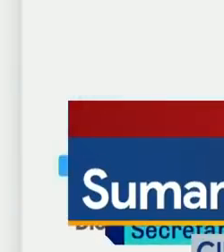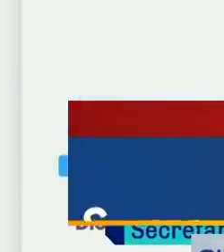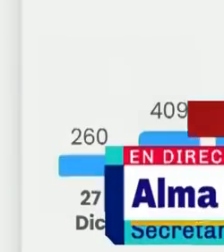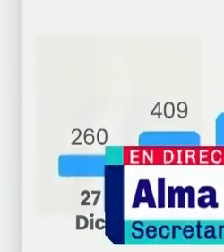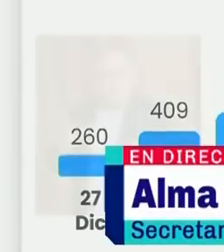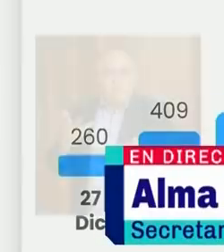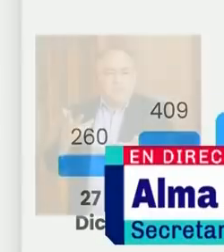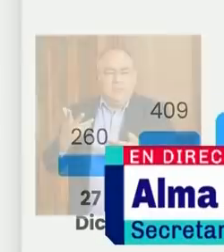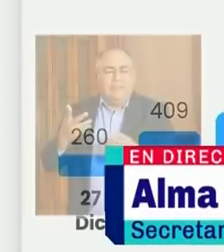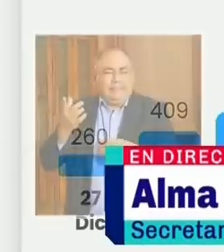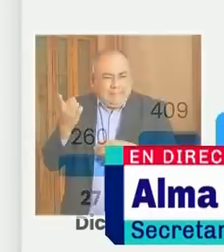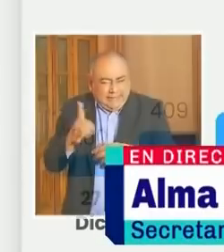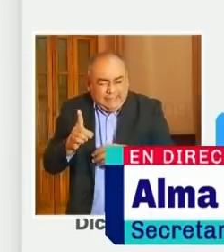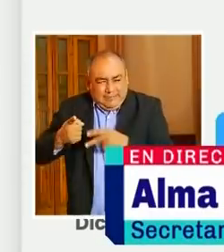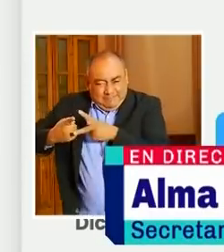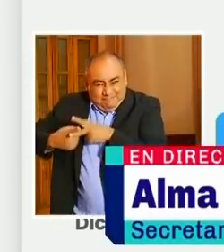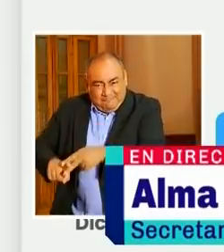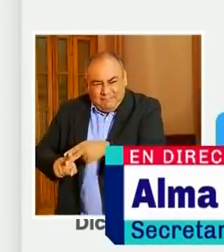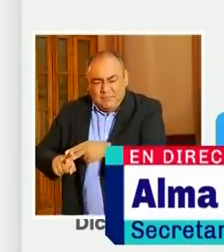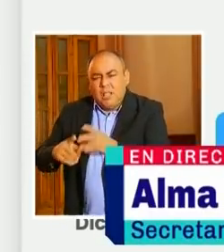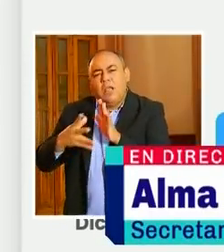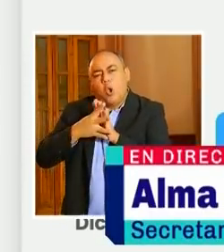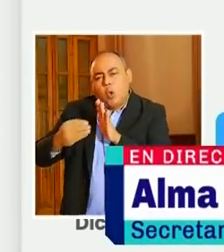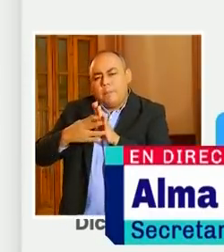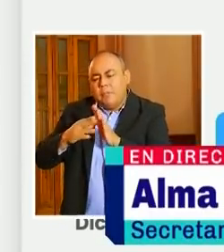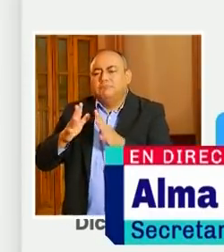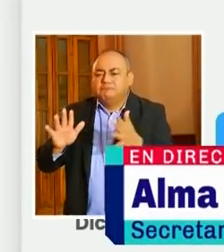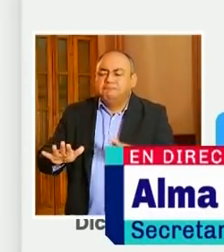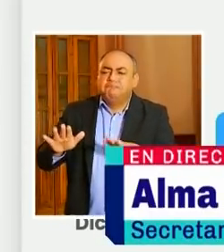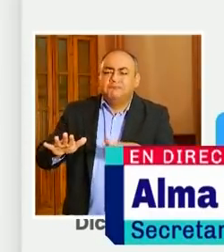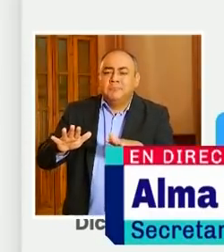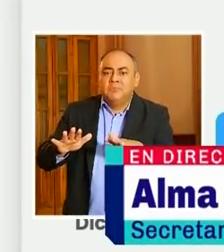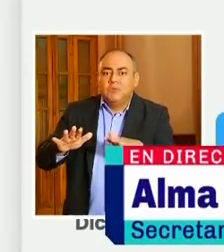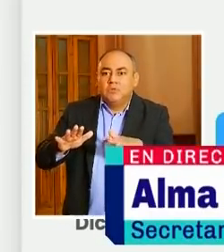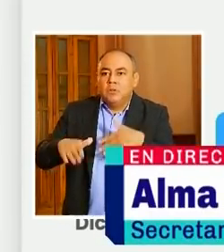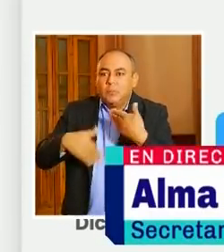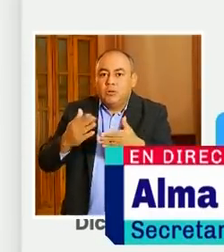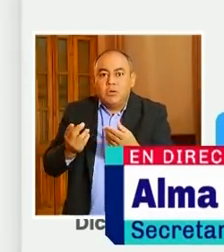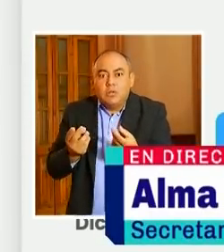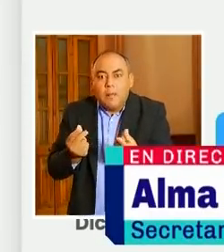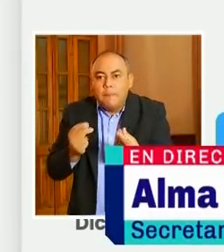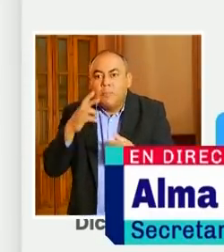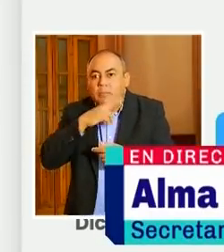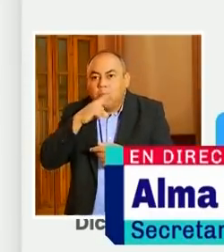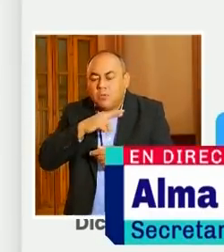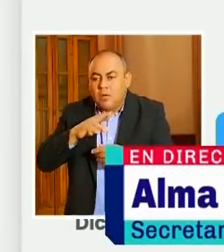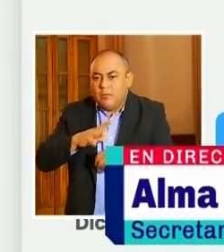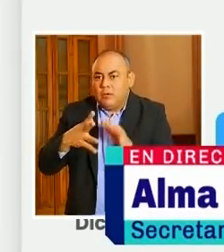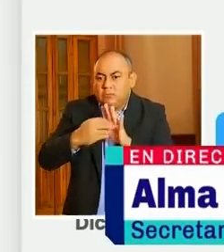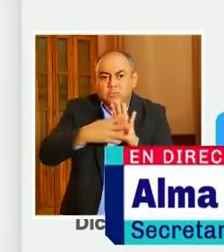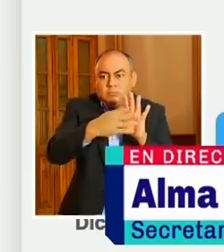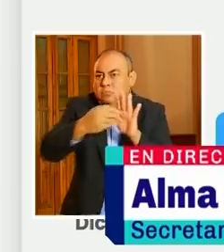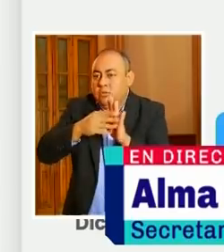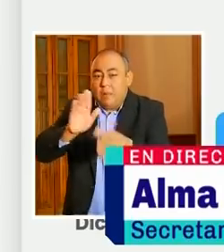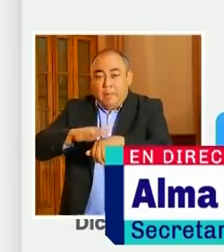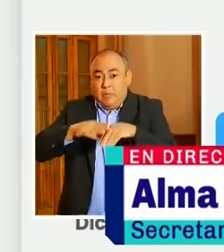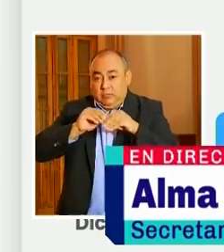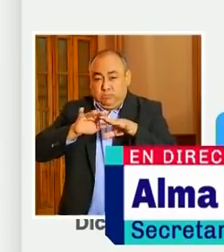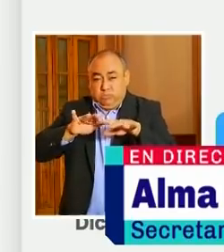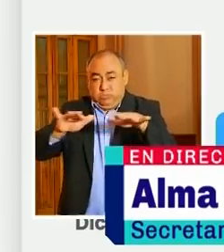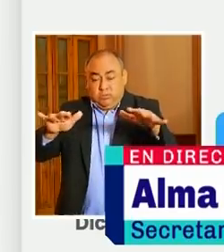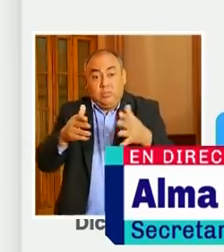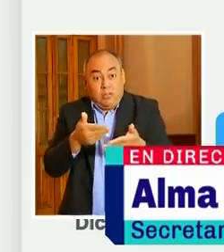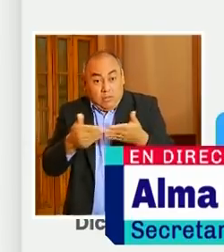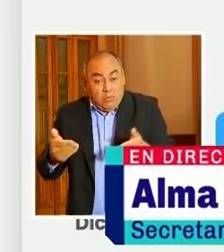diciembre, ya observamos este crecimiento acelerado. Entonces, de tener 260 casos el 27